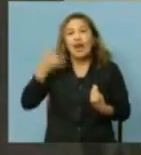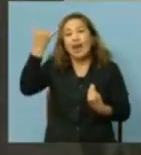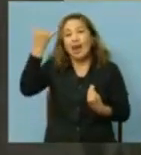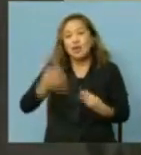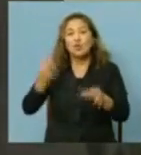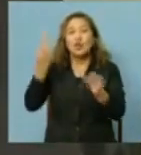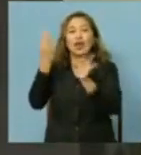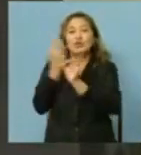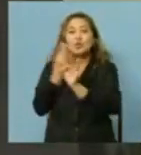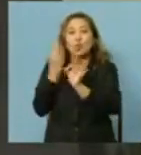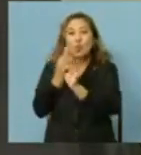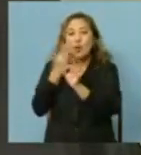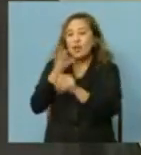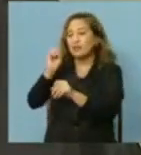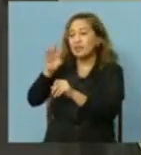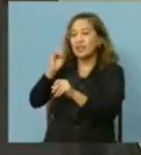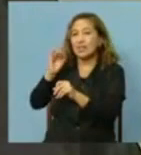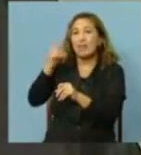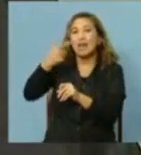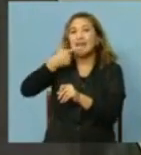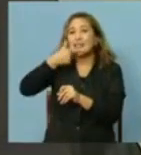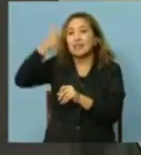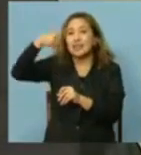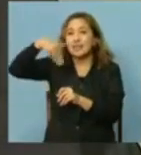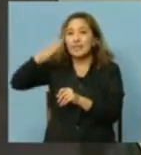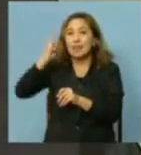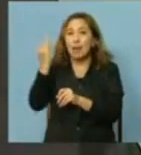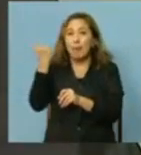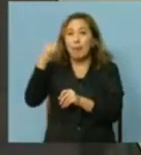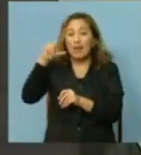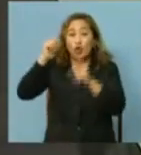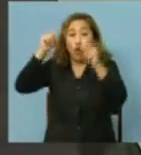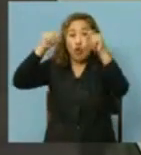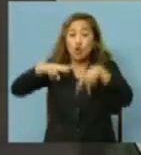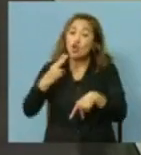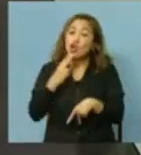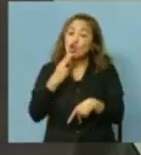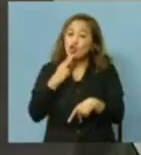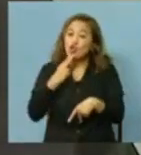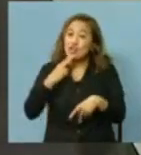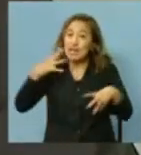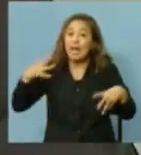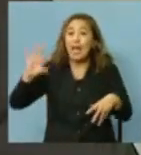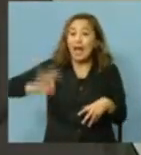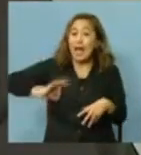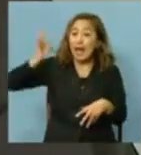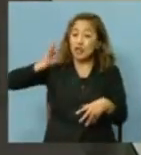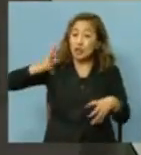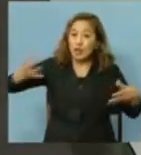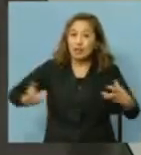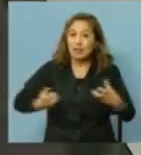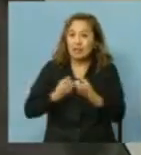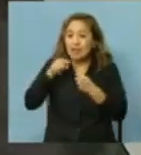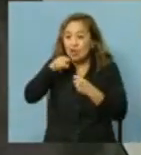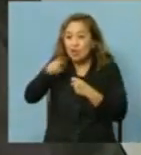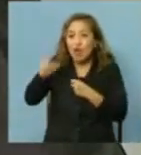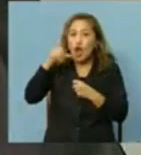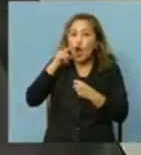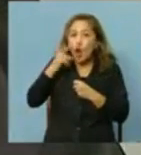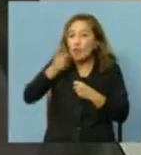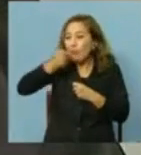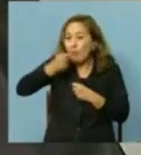una institución que lleva el nombre de Juan Carlos Zambrano. Hoy se cumplen 11 años de su asesinato y por lo tanto